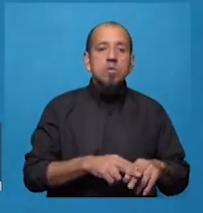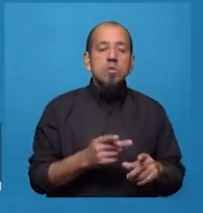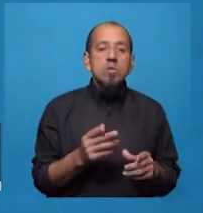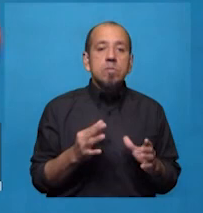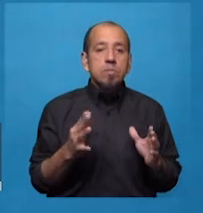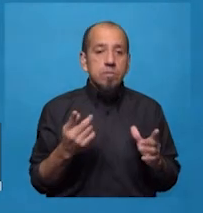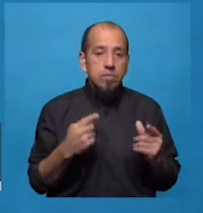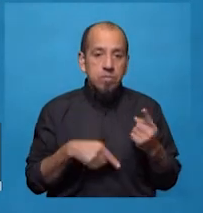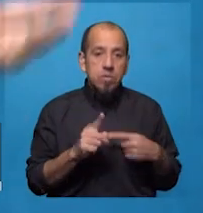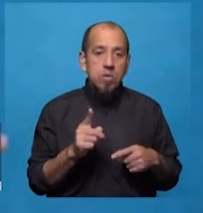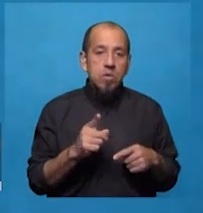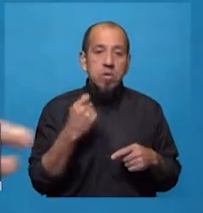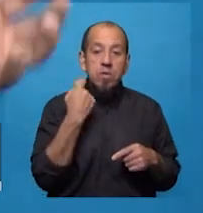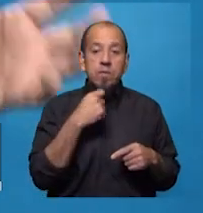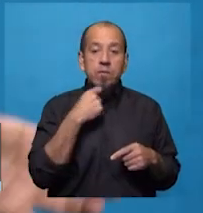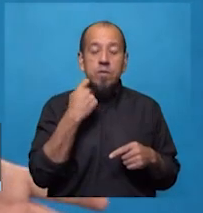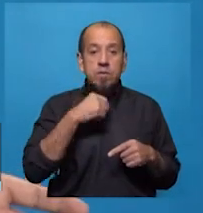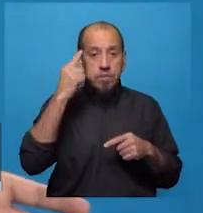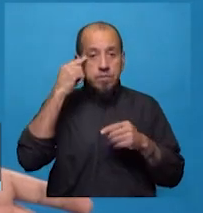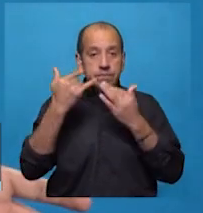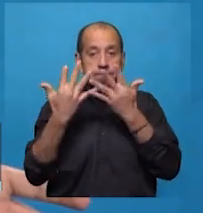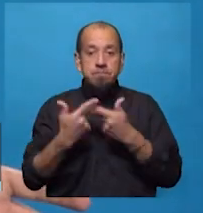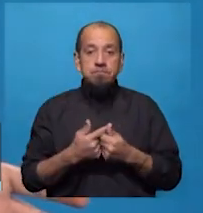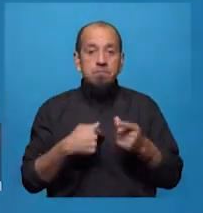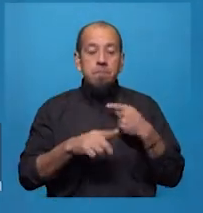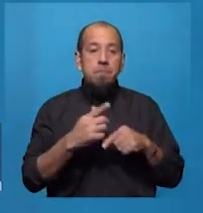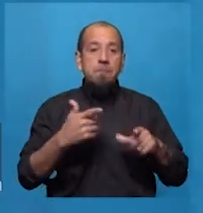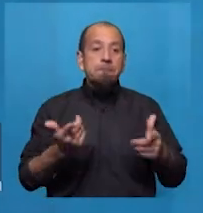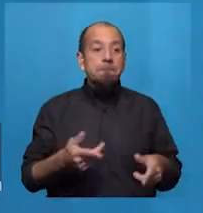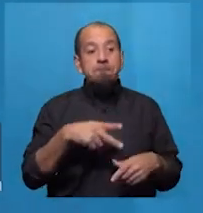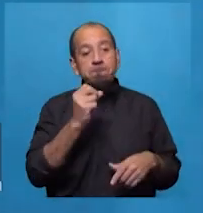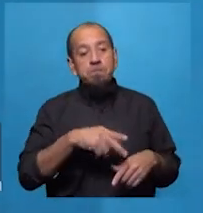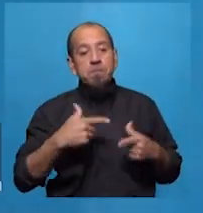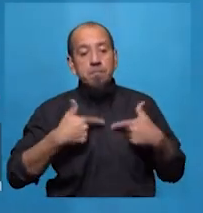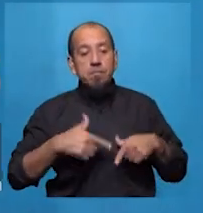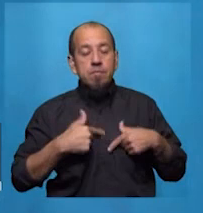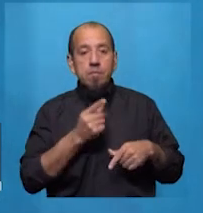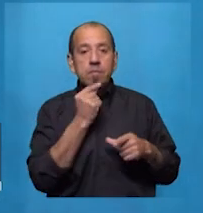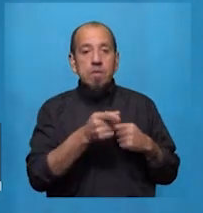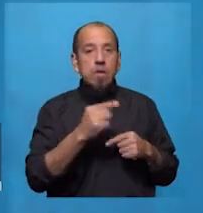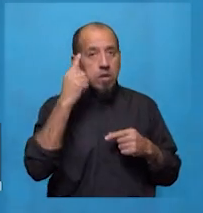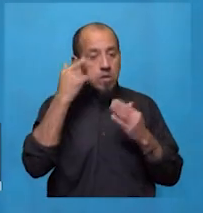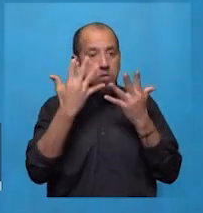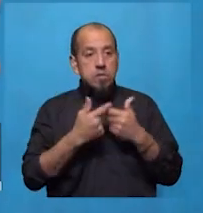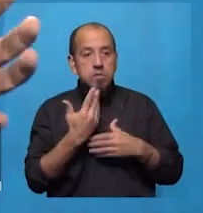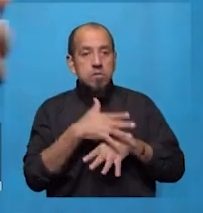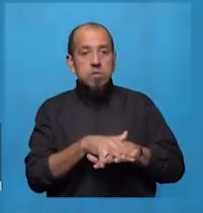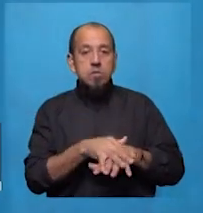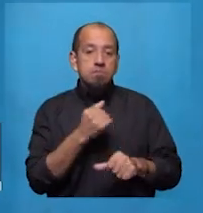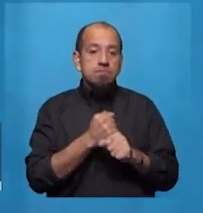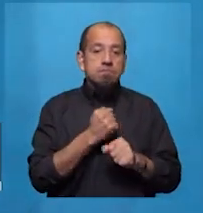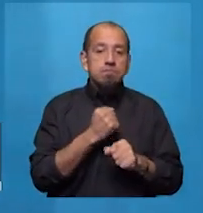pero falta una estrategia que no la vemos en los planes del Ministerio del interior tampoco la vemos en esta estrategia integral de